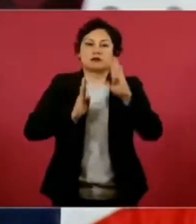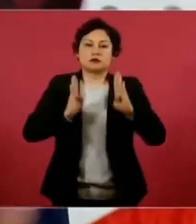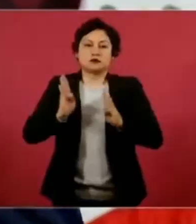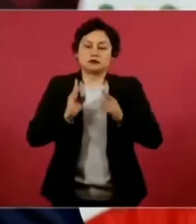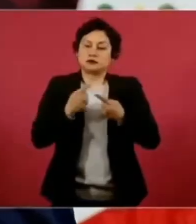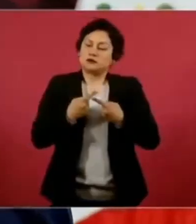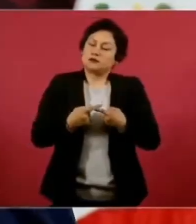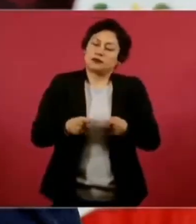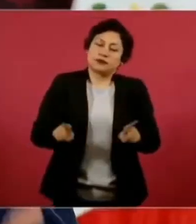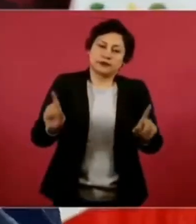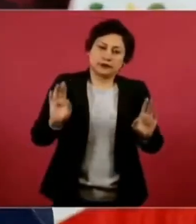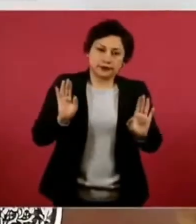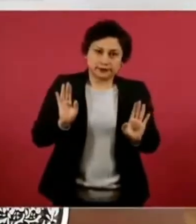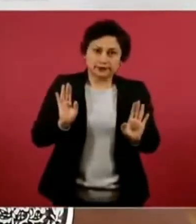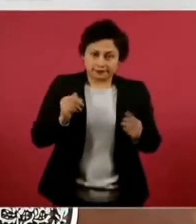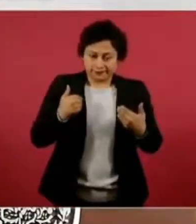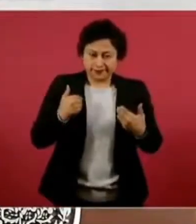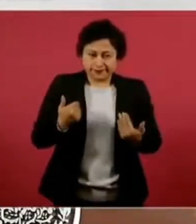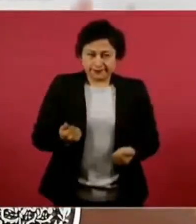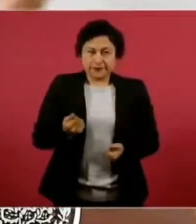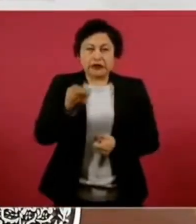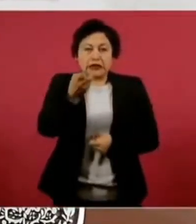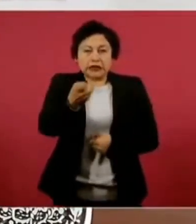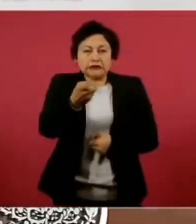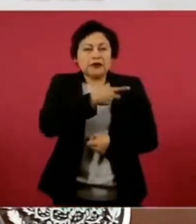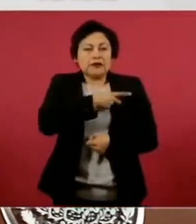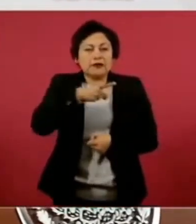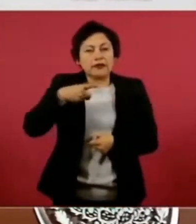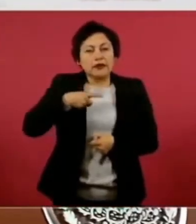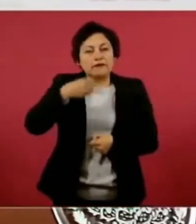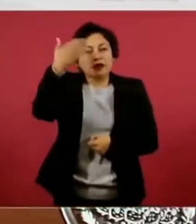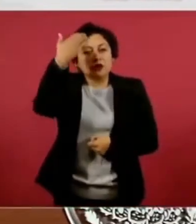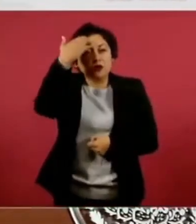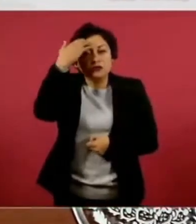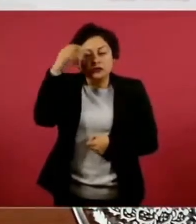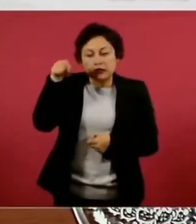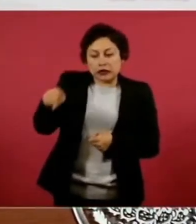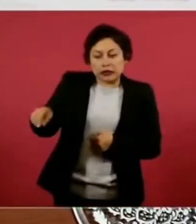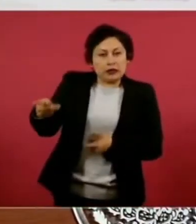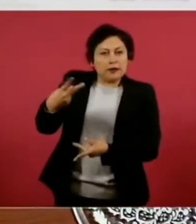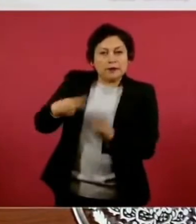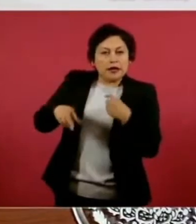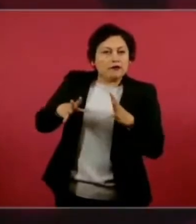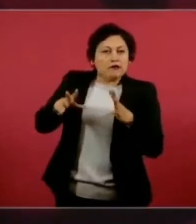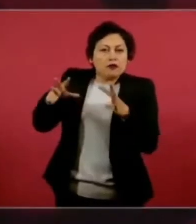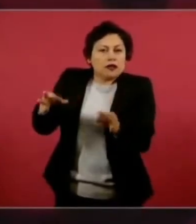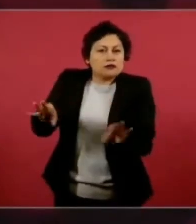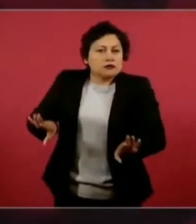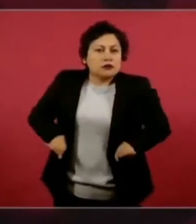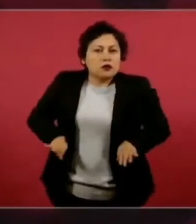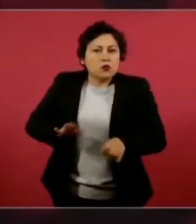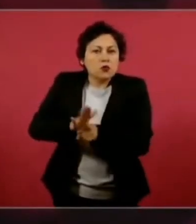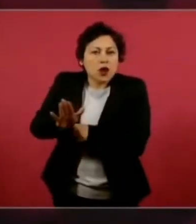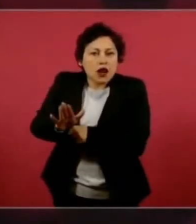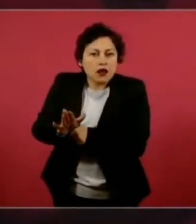Hay que conocer la historia del ejército mexicano